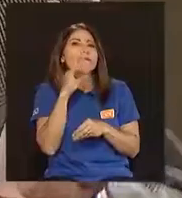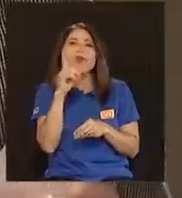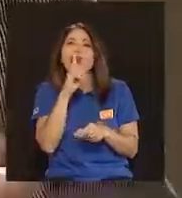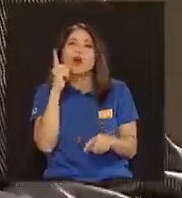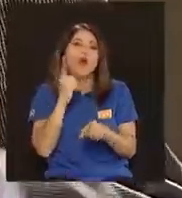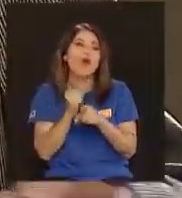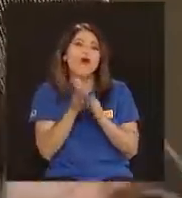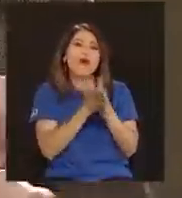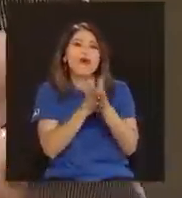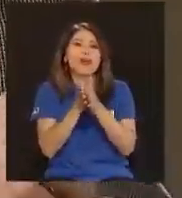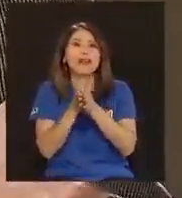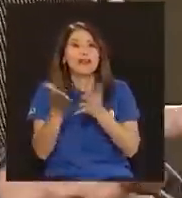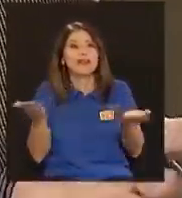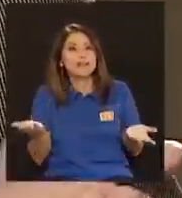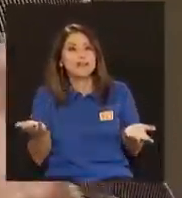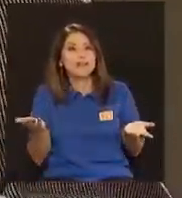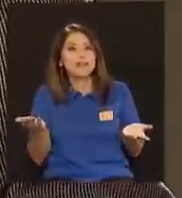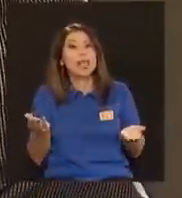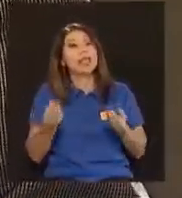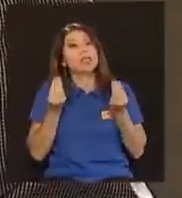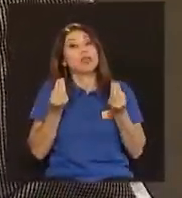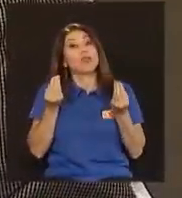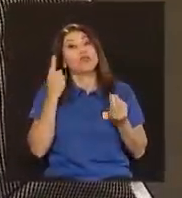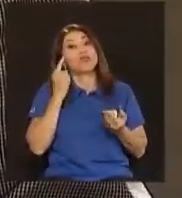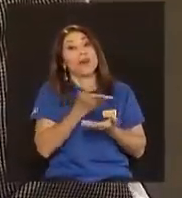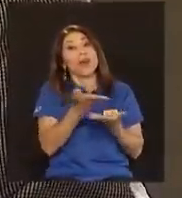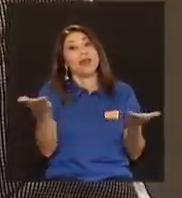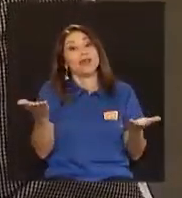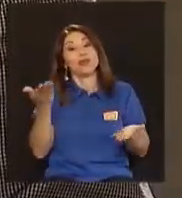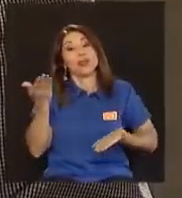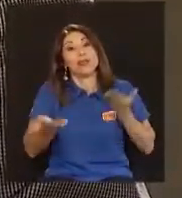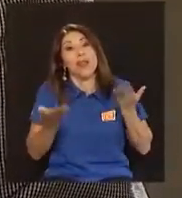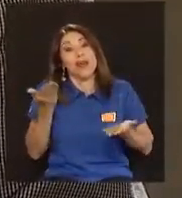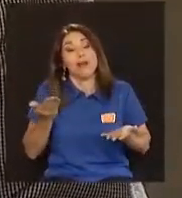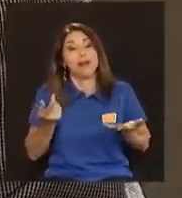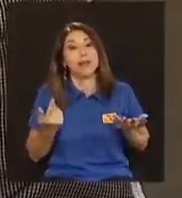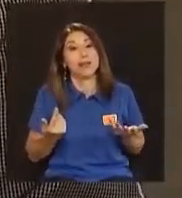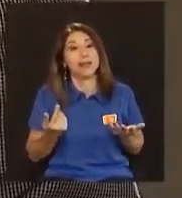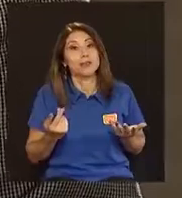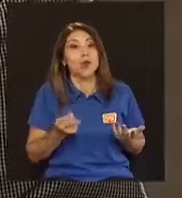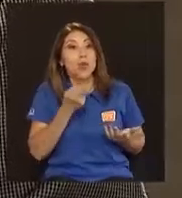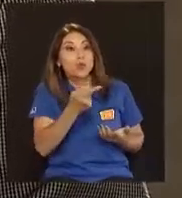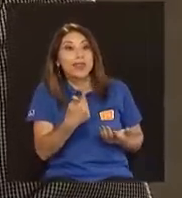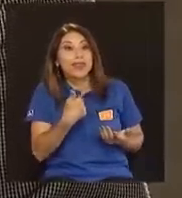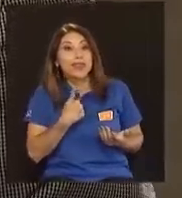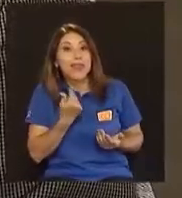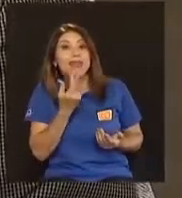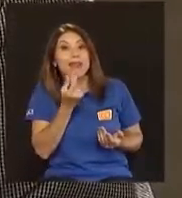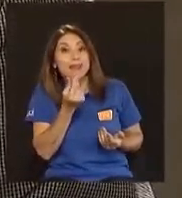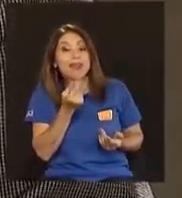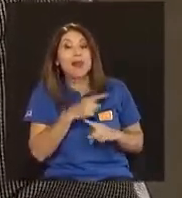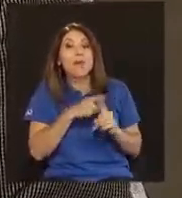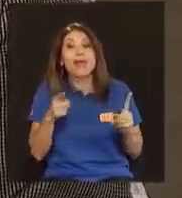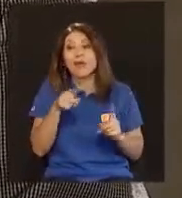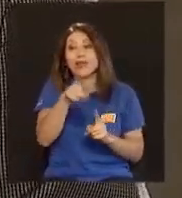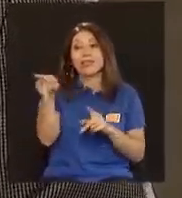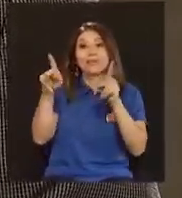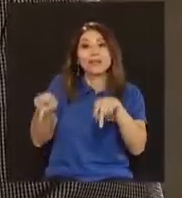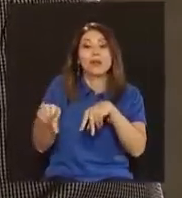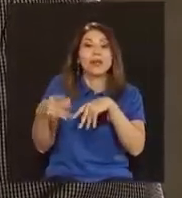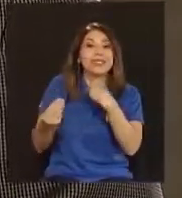¿verdad? Y posiblemente es lo que te sobra a vos en el bolsillo cada semana, ¿verdad? Pero para ellos es todo el capital con que cuentan para operar. Entonces,